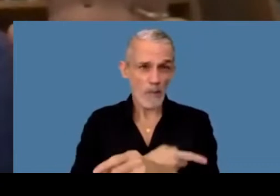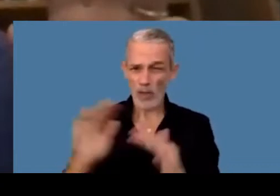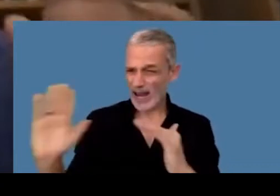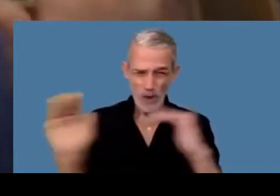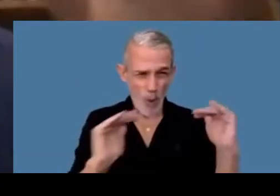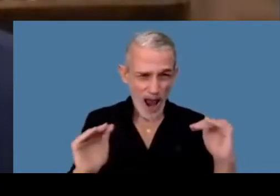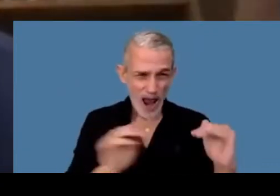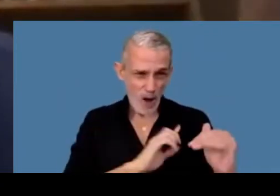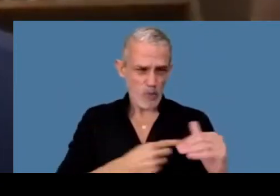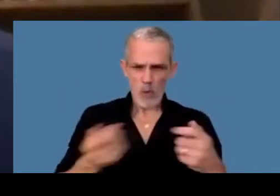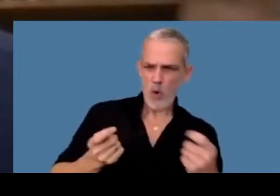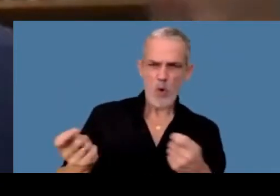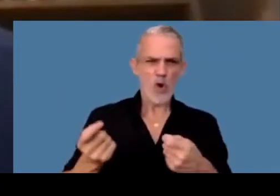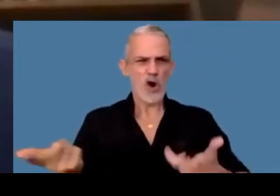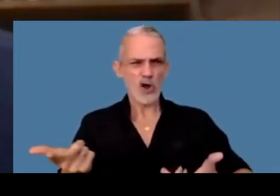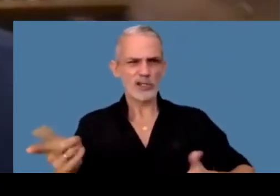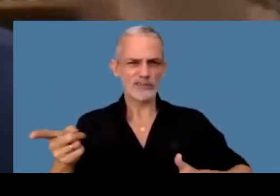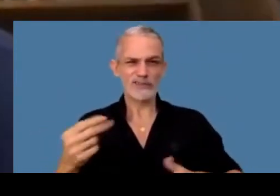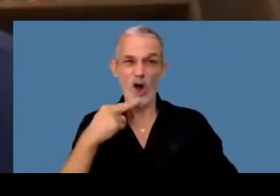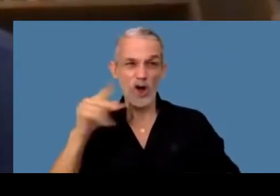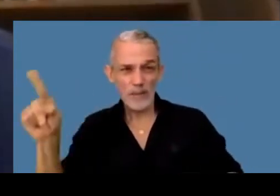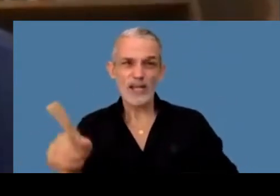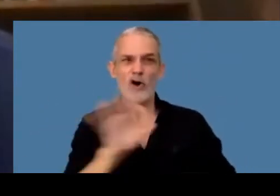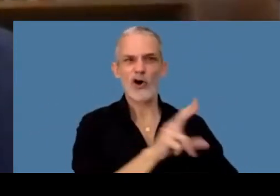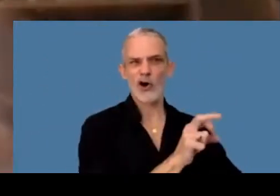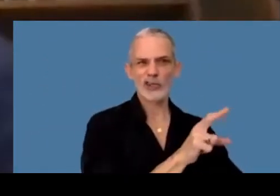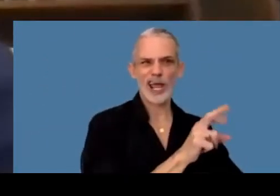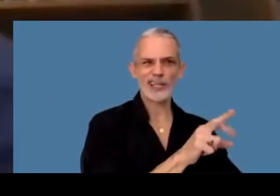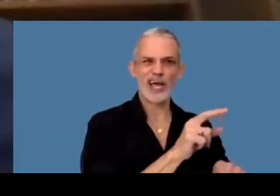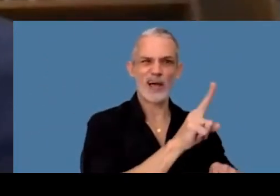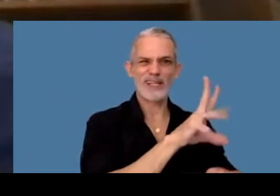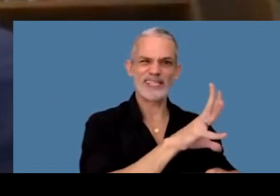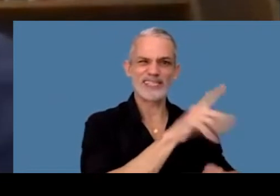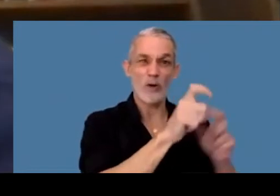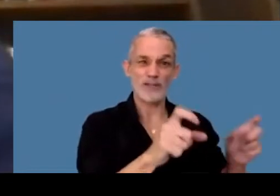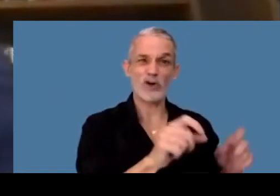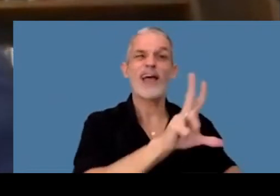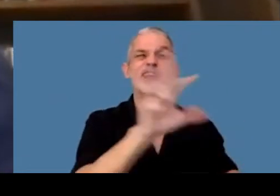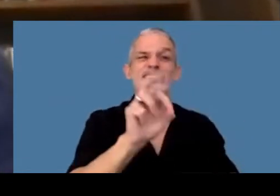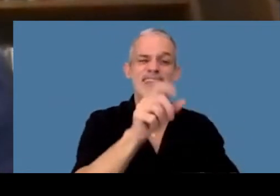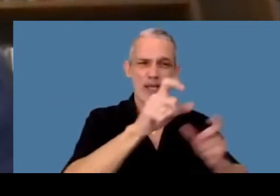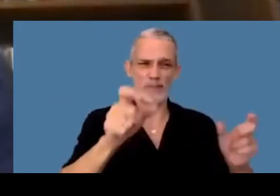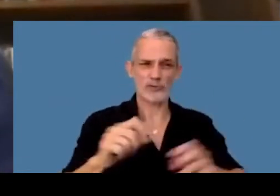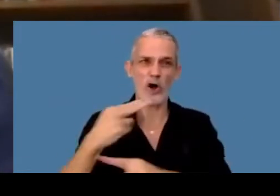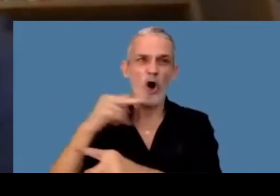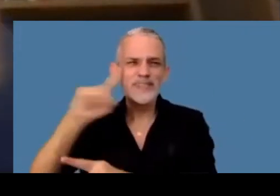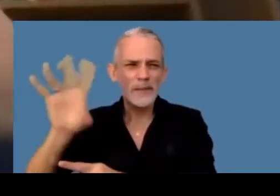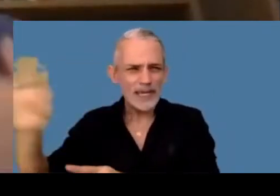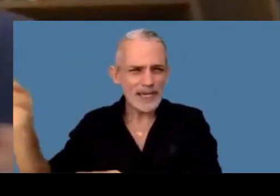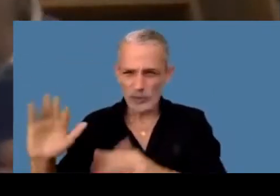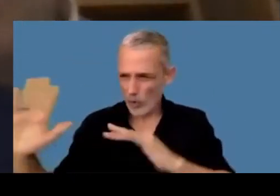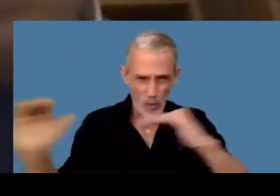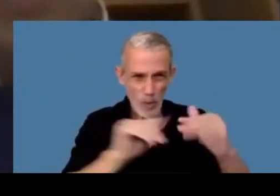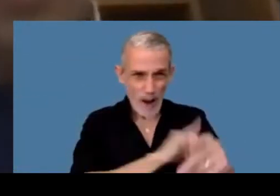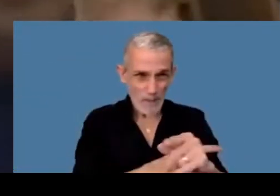negociación, cuando somos 25, 30 o 300, que cuando somos 11.500. Y además hay